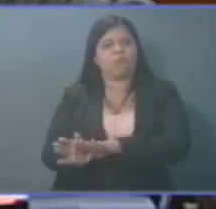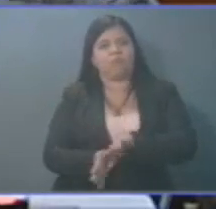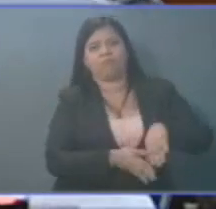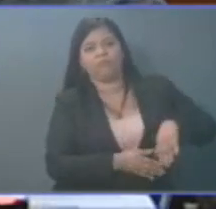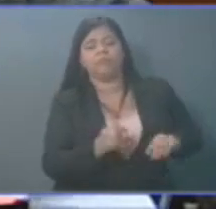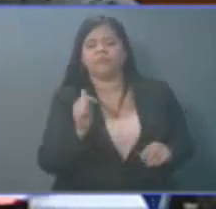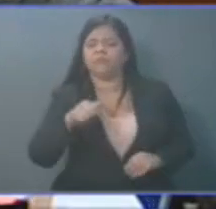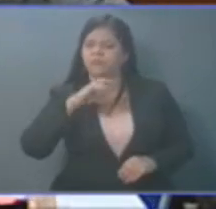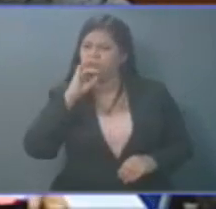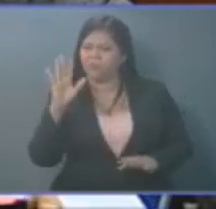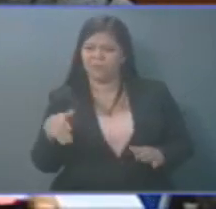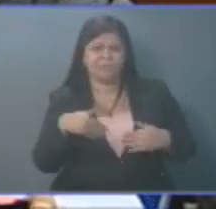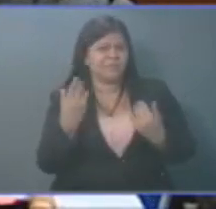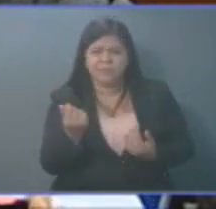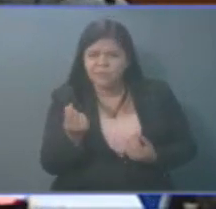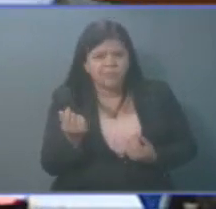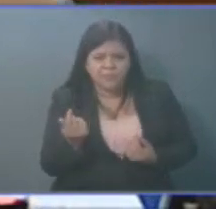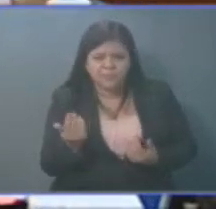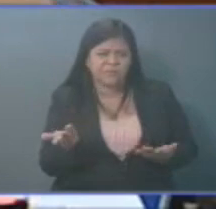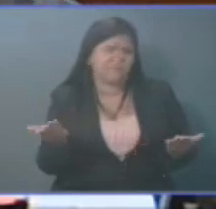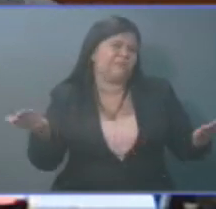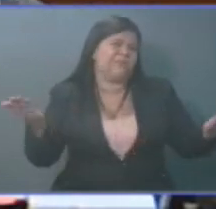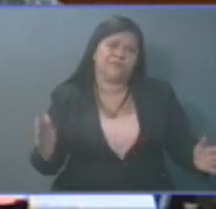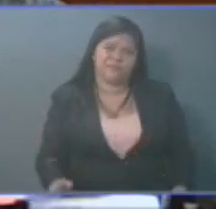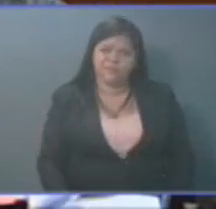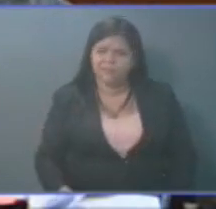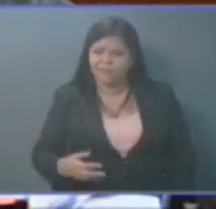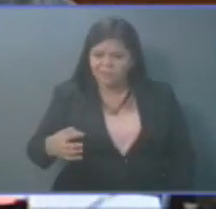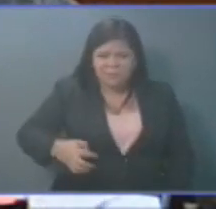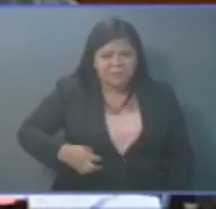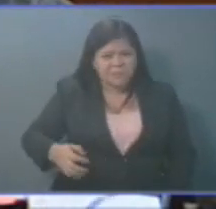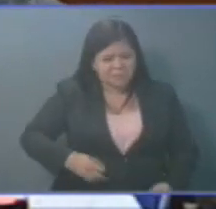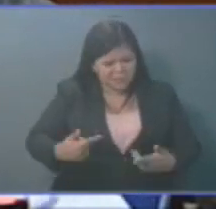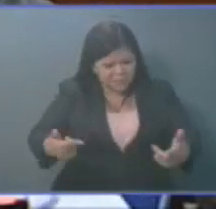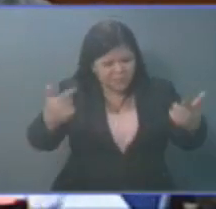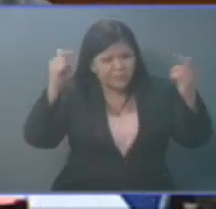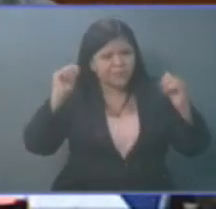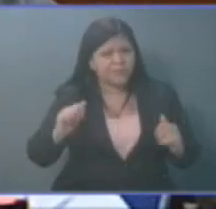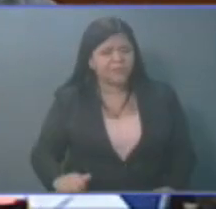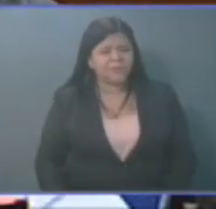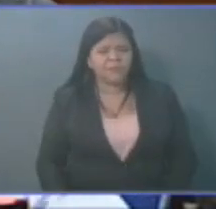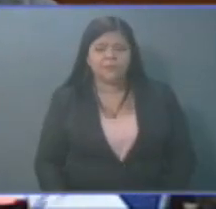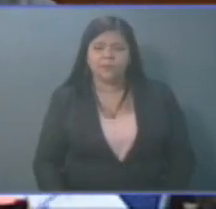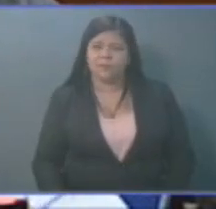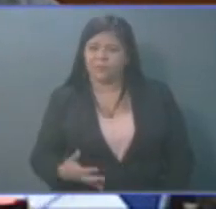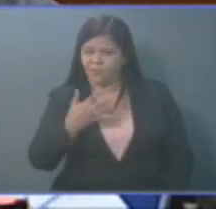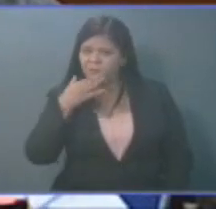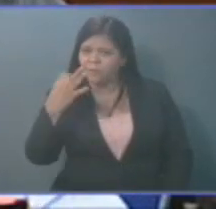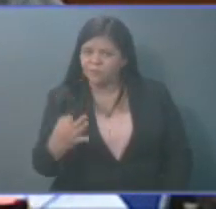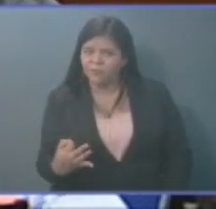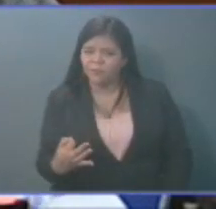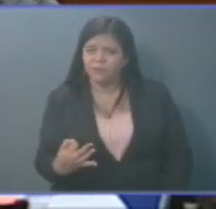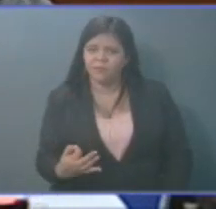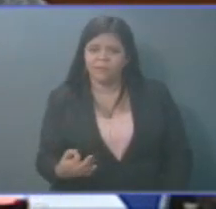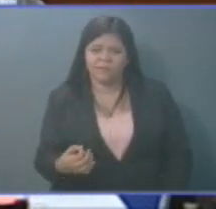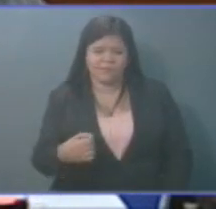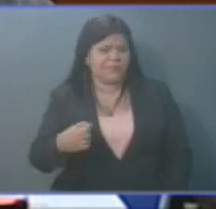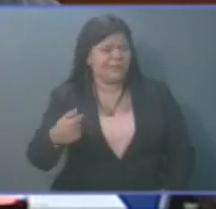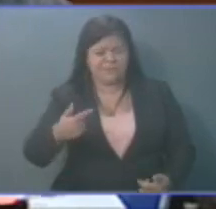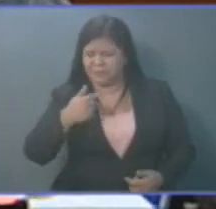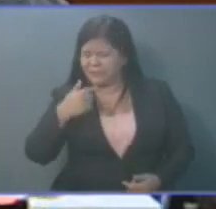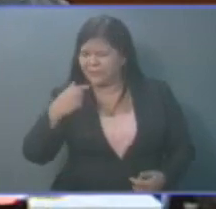a decir que no tienen recursos. Hombre, miren, eso es una gran mentira. Eso es una gran, para ponérselo suave, una gran